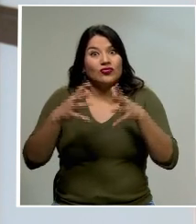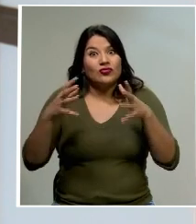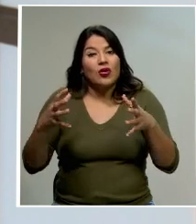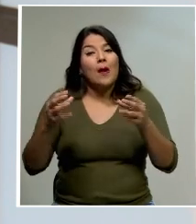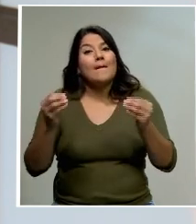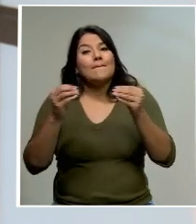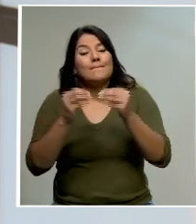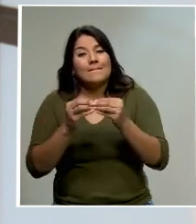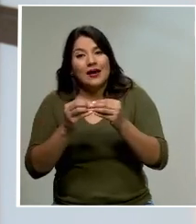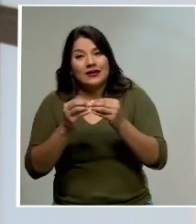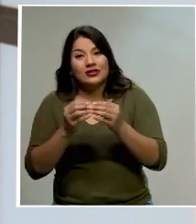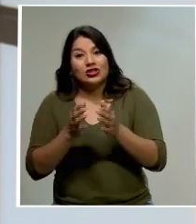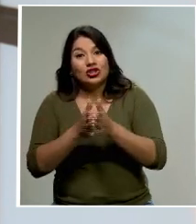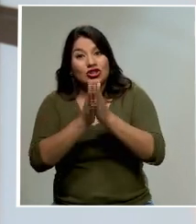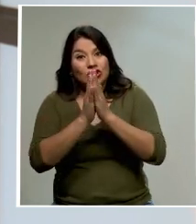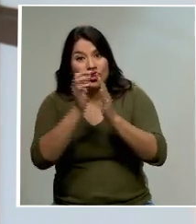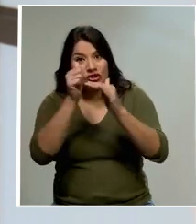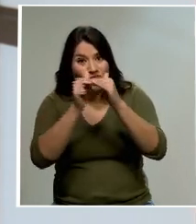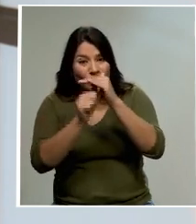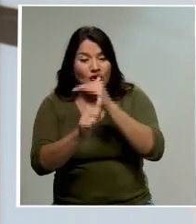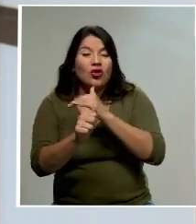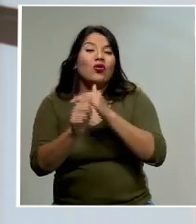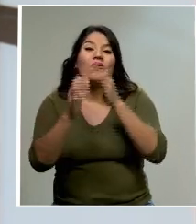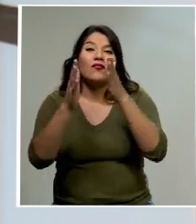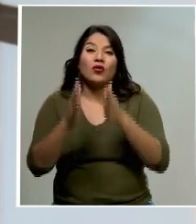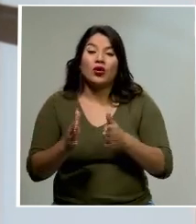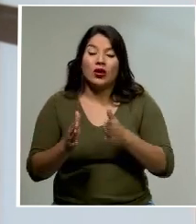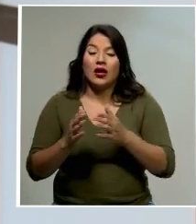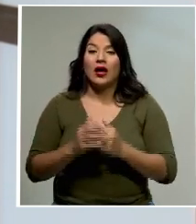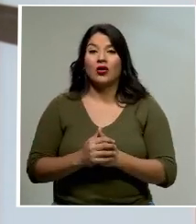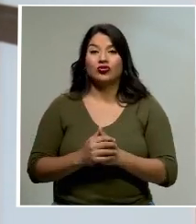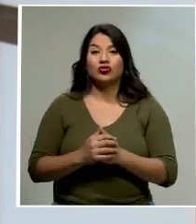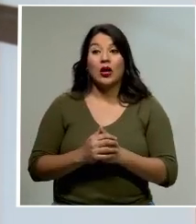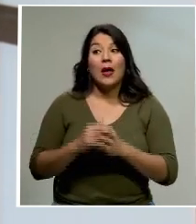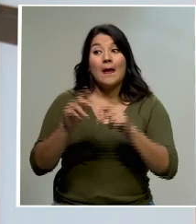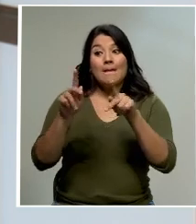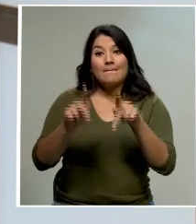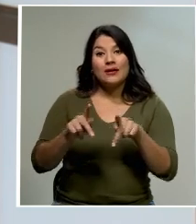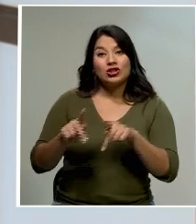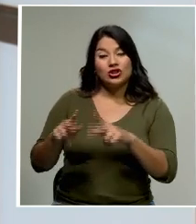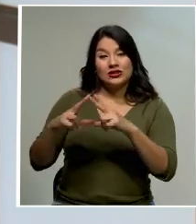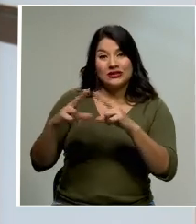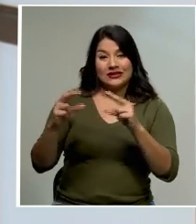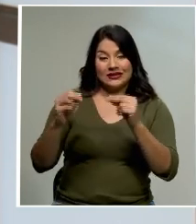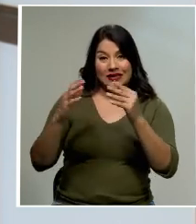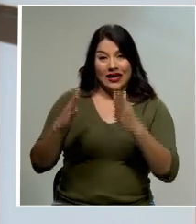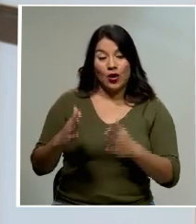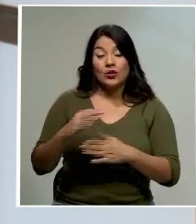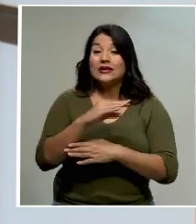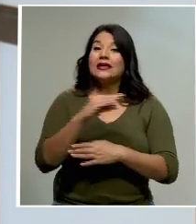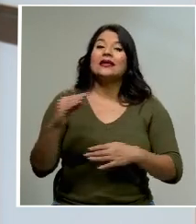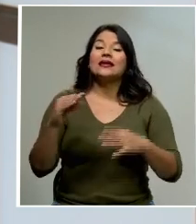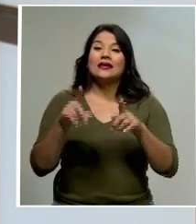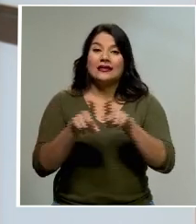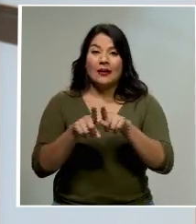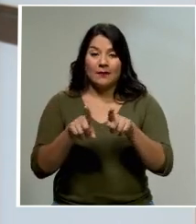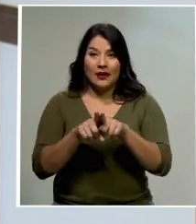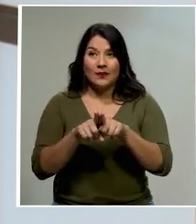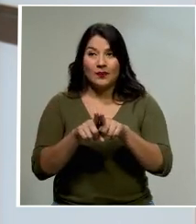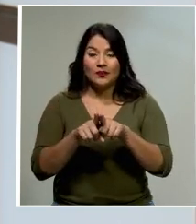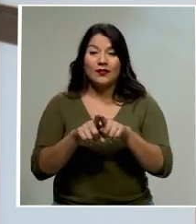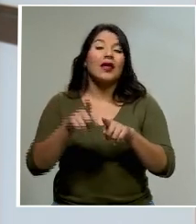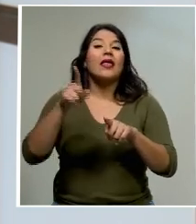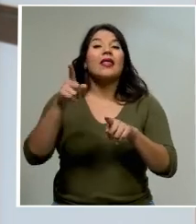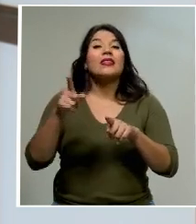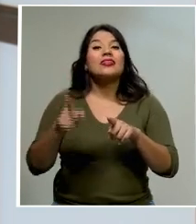se han dado importantes números de solicitud de refugio de personas provenientes de Nicaragua y que también se